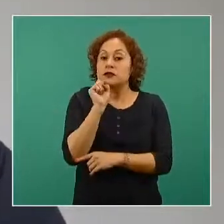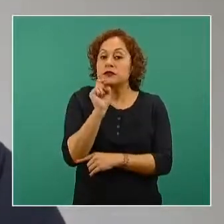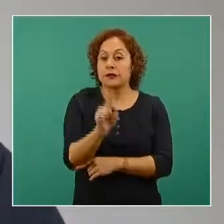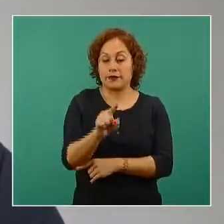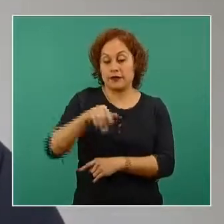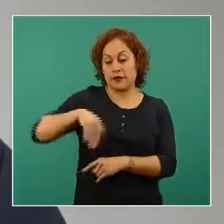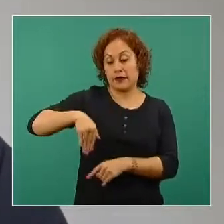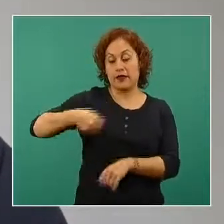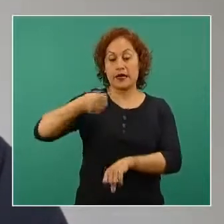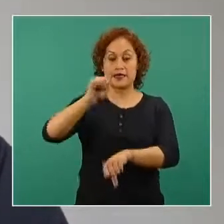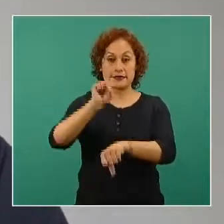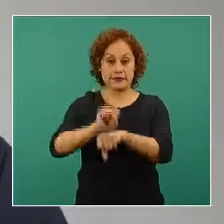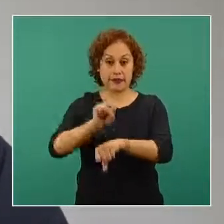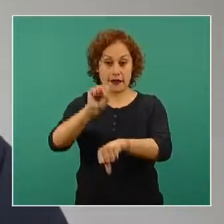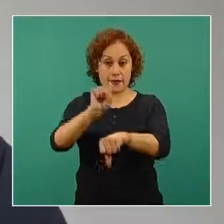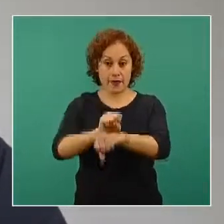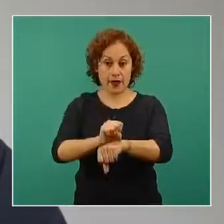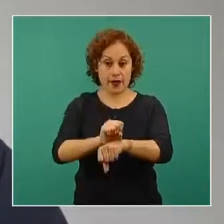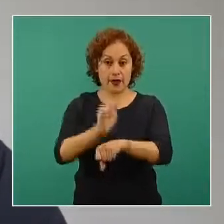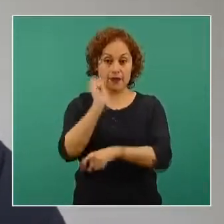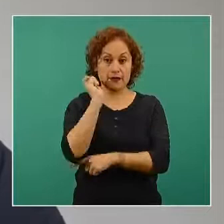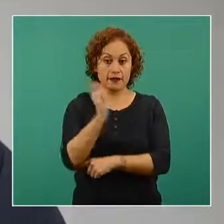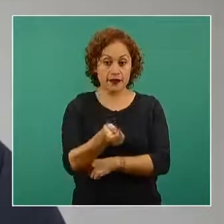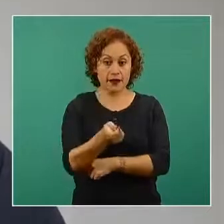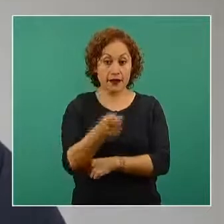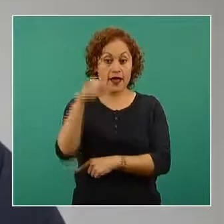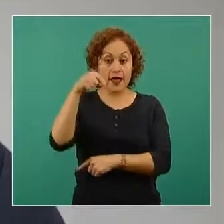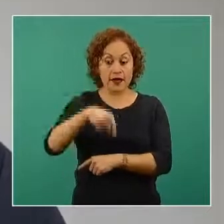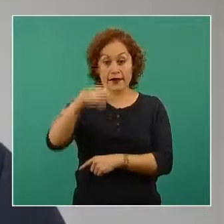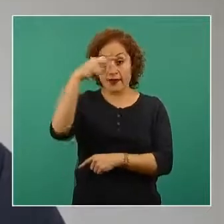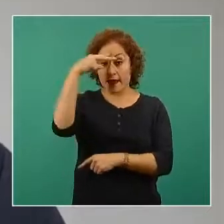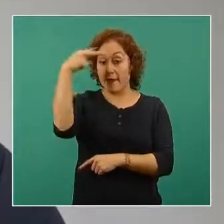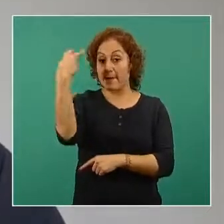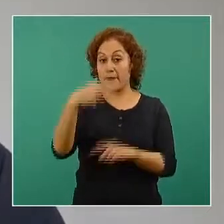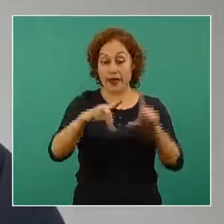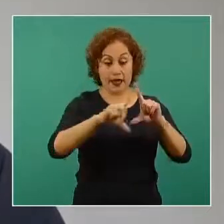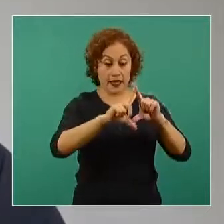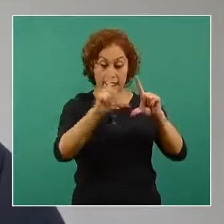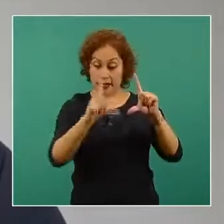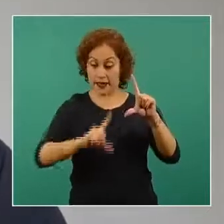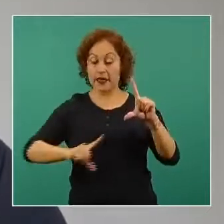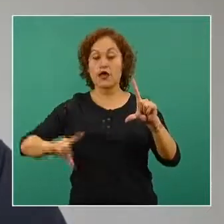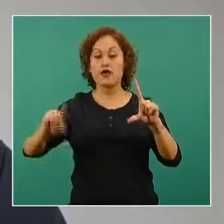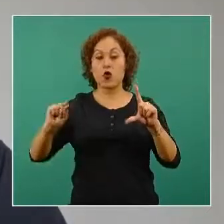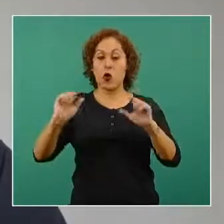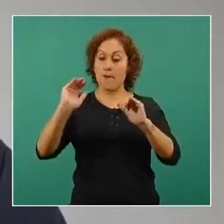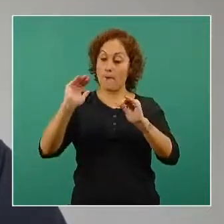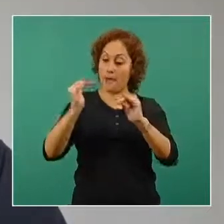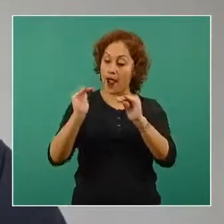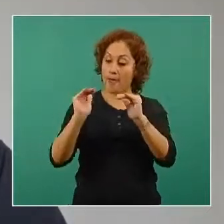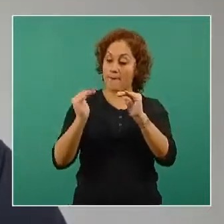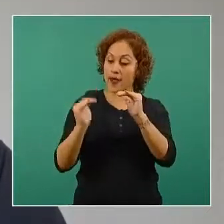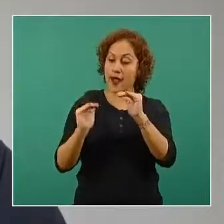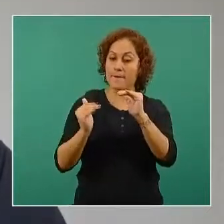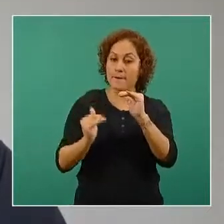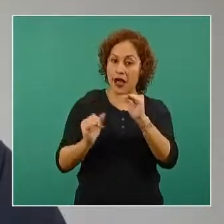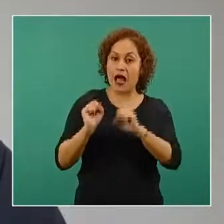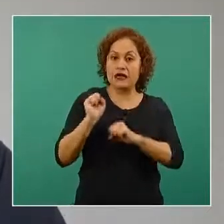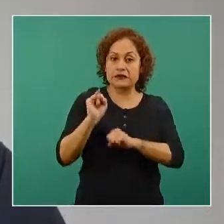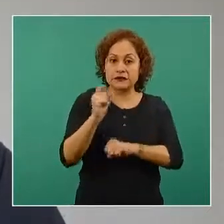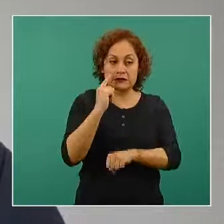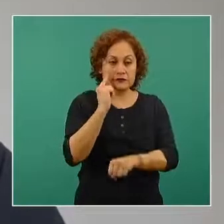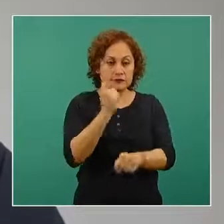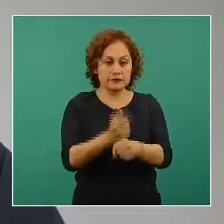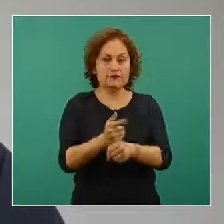últimas semanas ya que la epidemia en México hasta este momento todavía viene en descenso, es precisamente la proporción